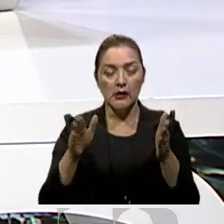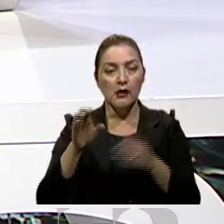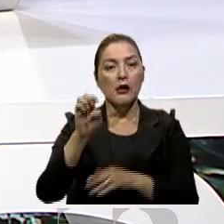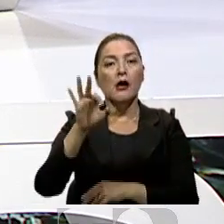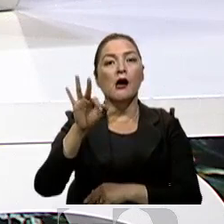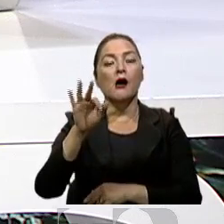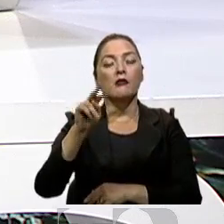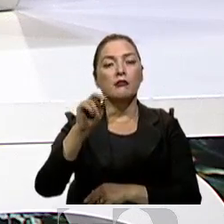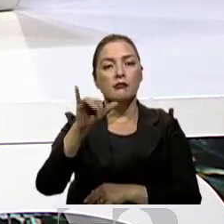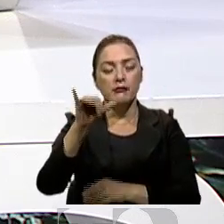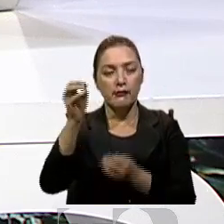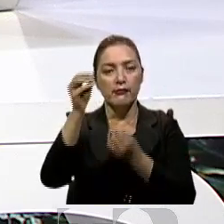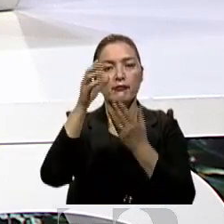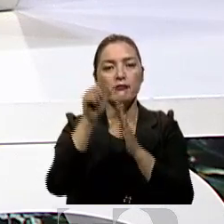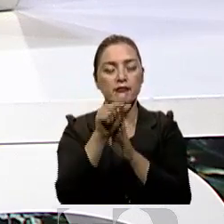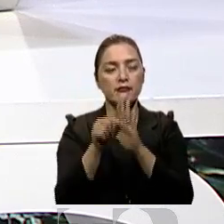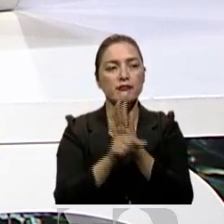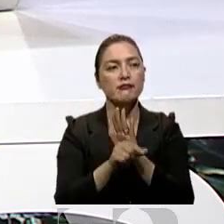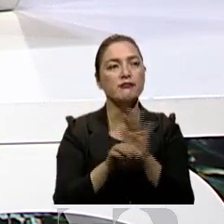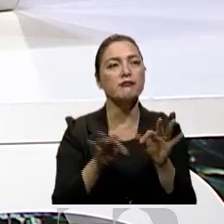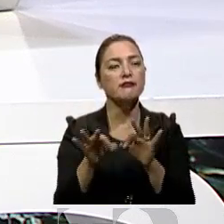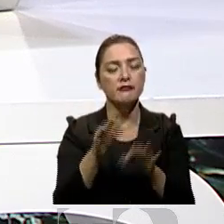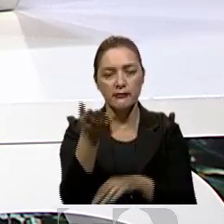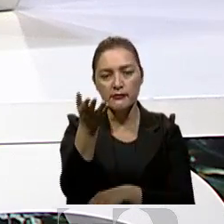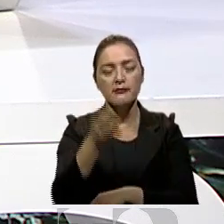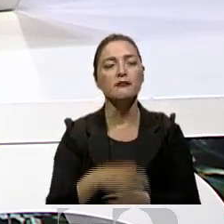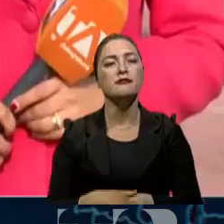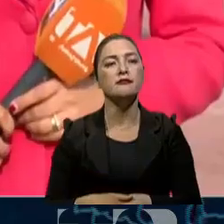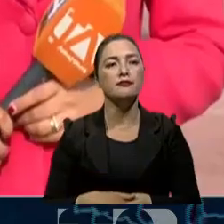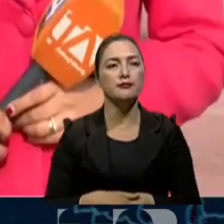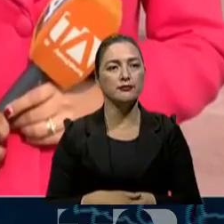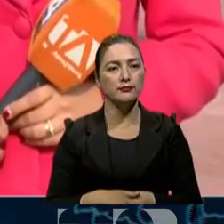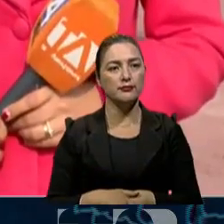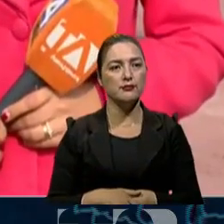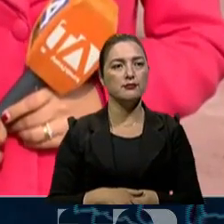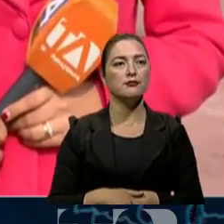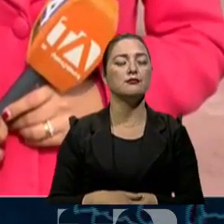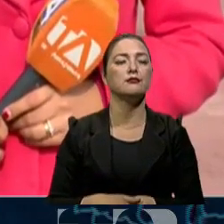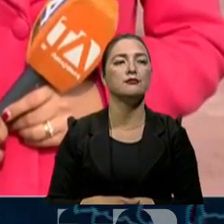ya se encuentra en el lugar para contarnos todos los detalles. Stephanie, adelante.